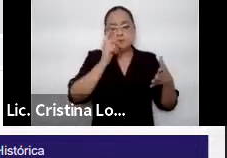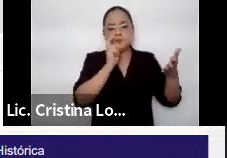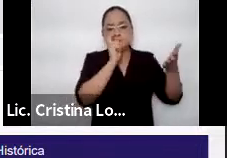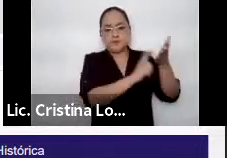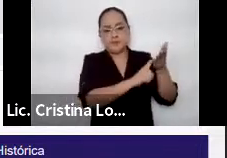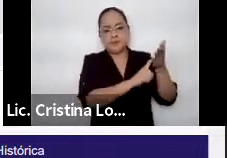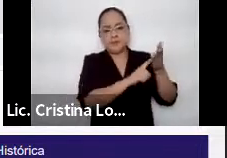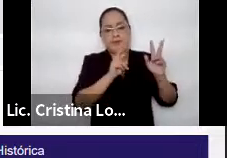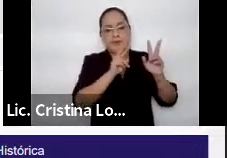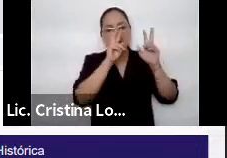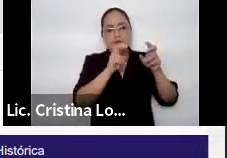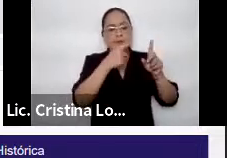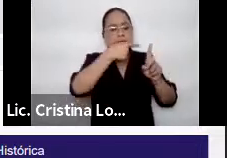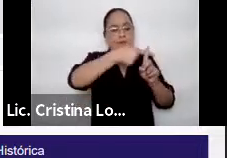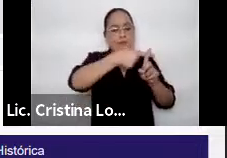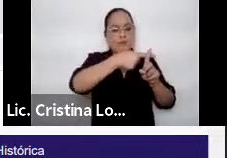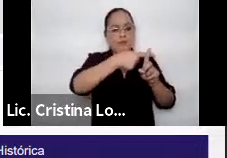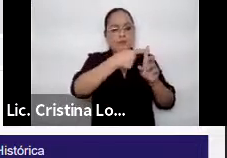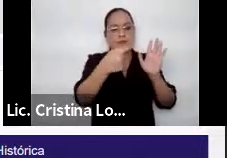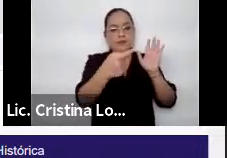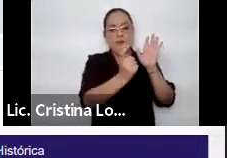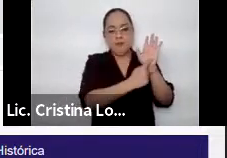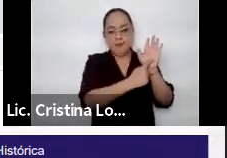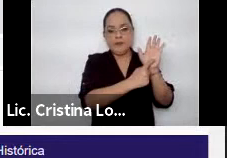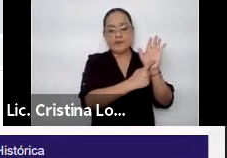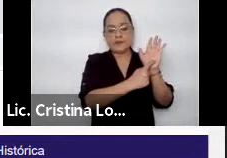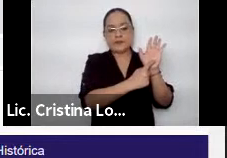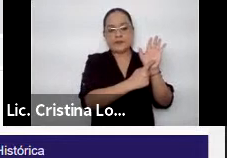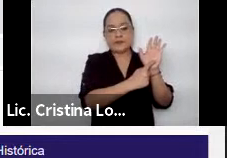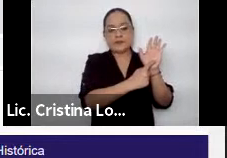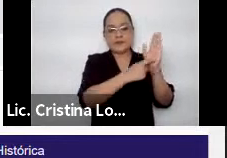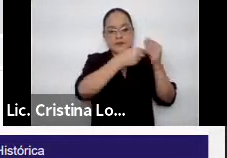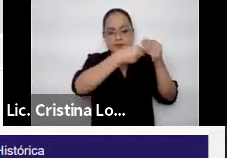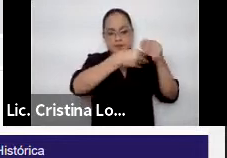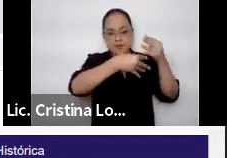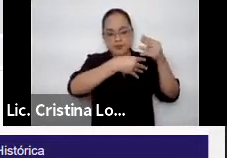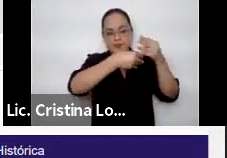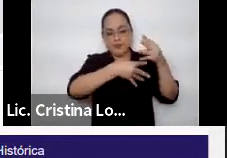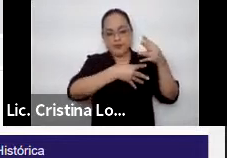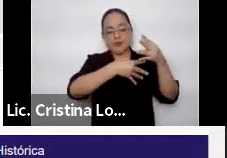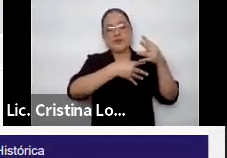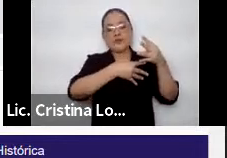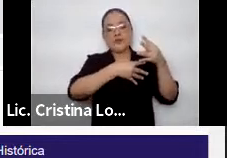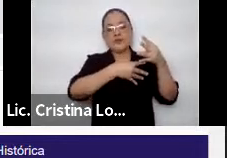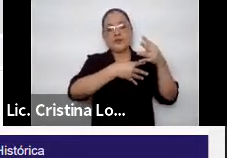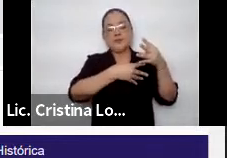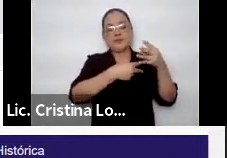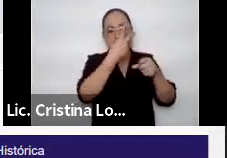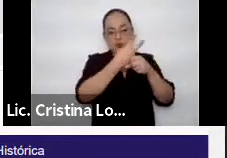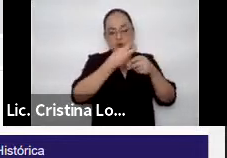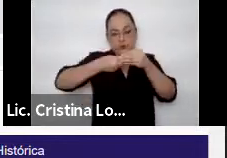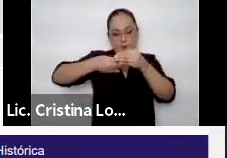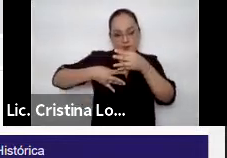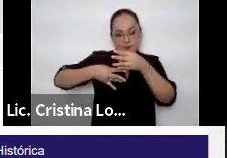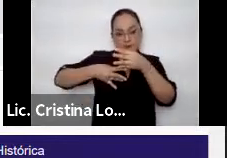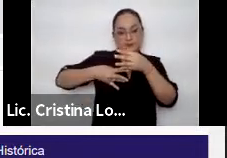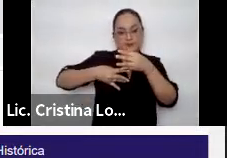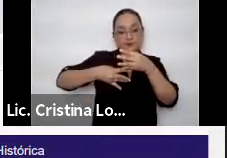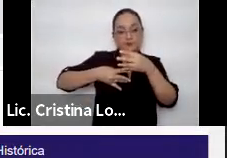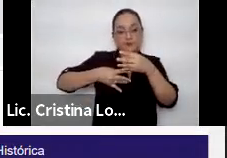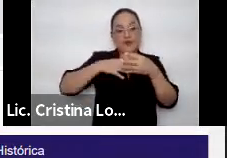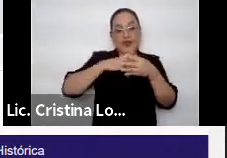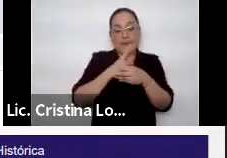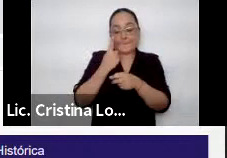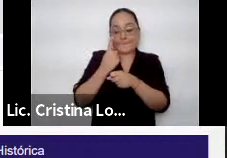al signo más para que nos despliegue el submenú. Nos va a indicar que tenemos una sección primera